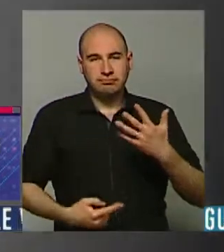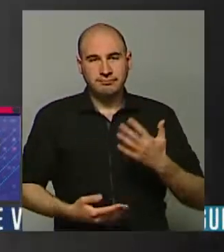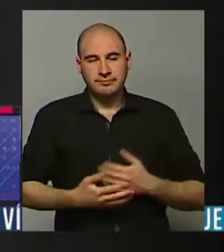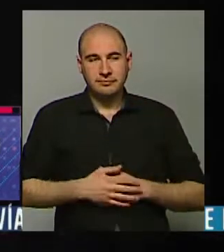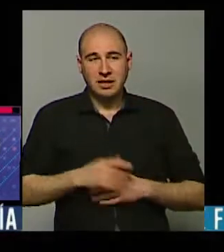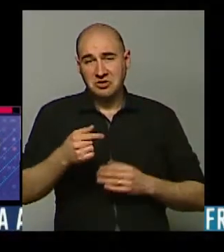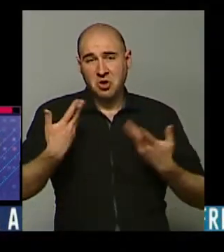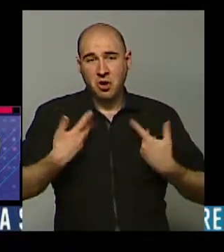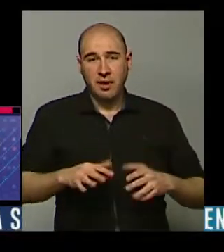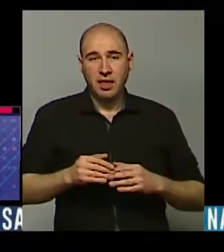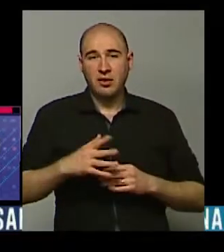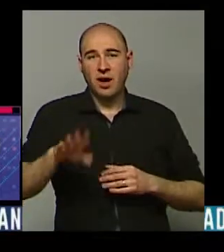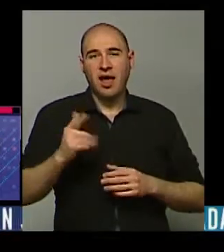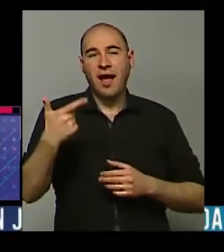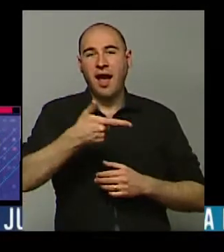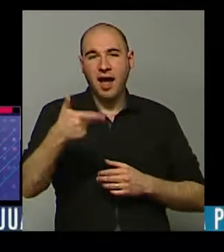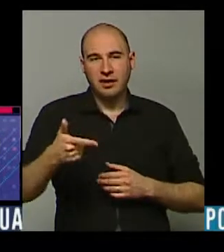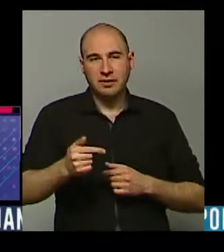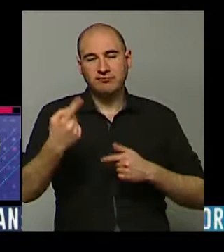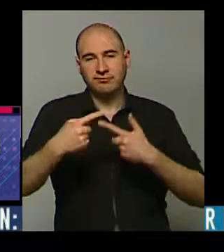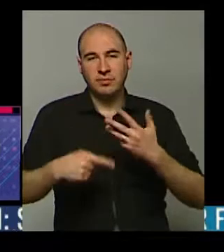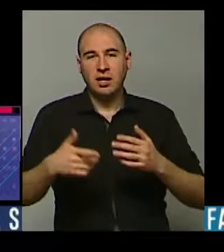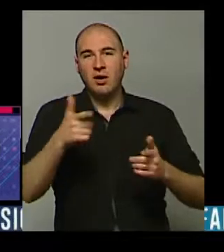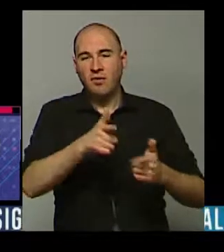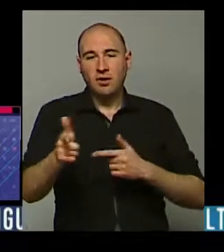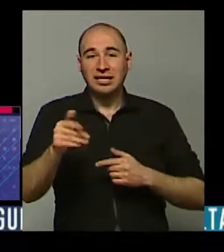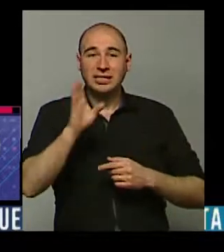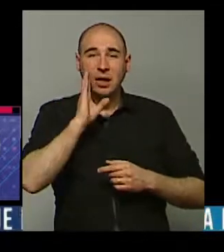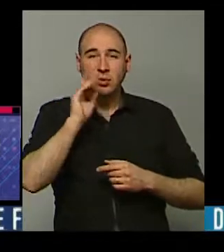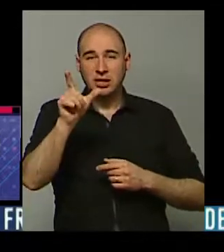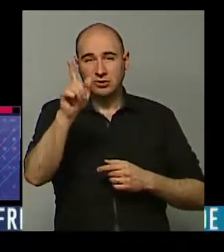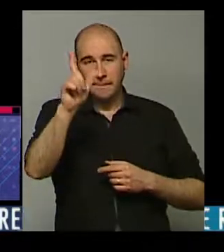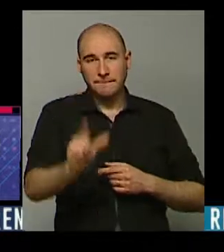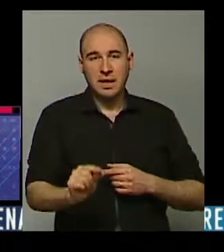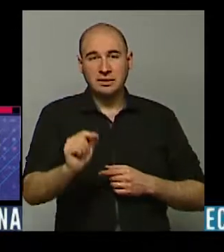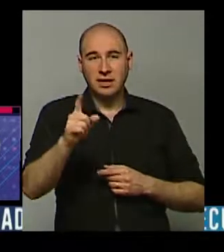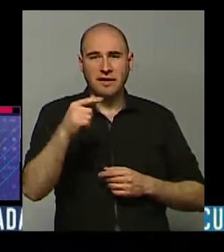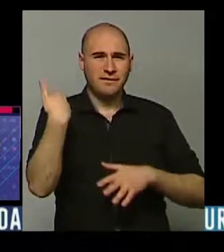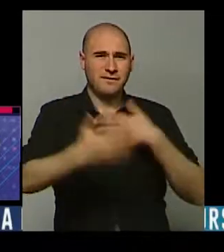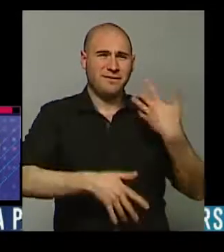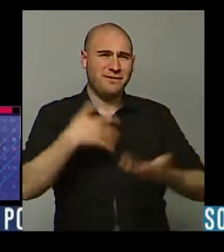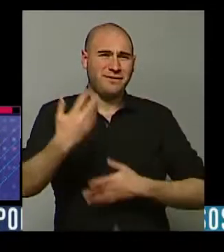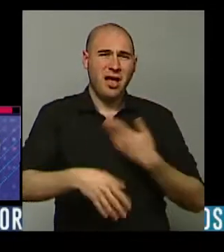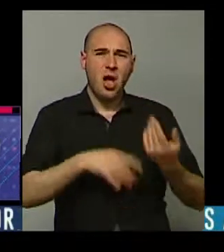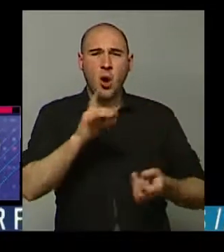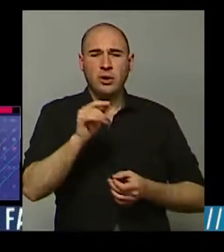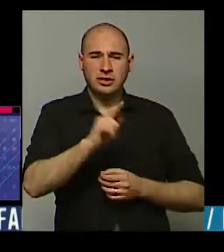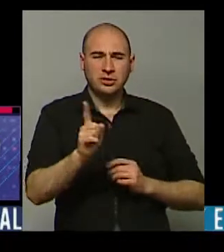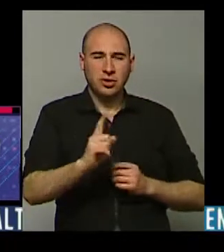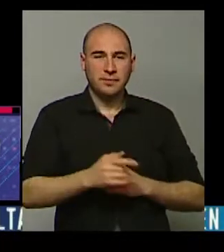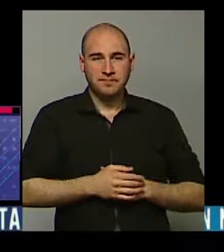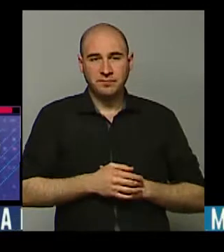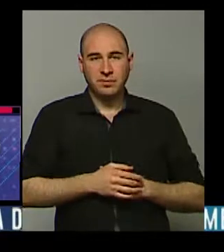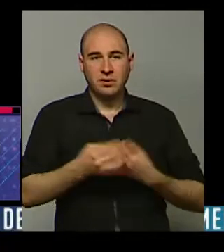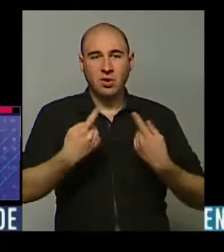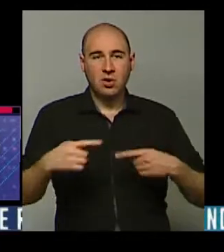Es normal que todos tengan armas y ese tipo de armas de fuego. Estados Unidos es un país que que hay mucha violencia. O sea, no es solamente por esto, porque hemos visto